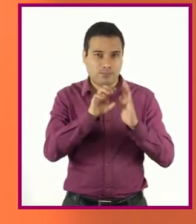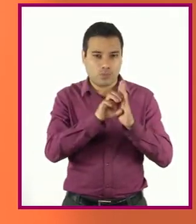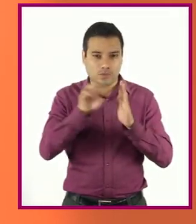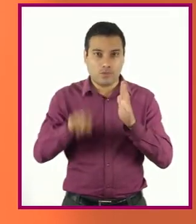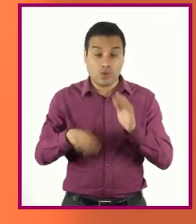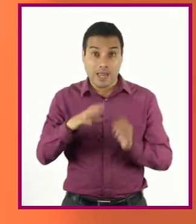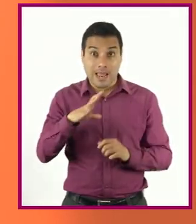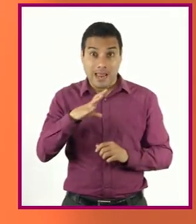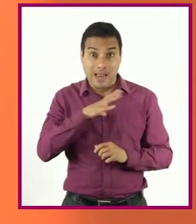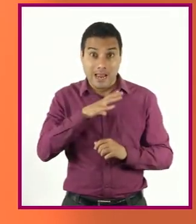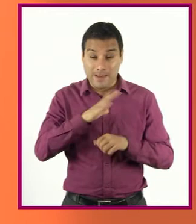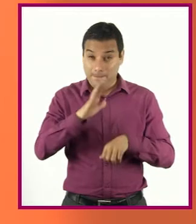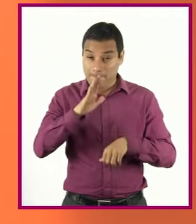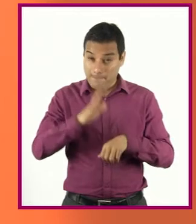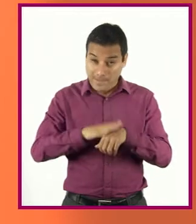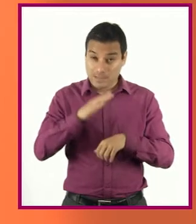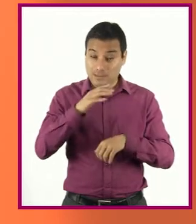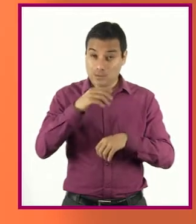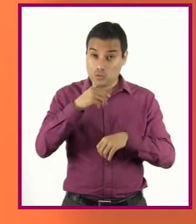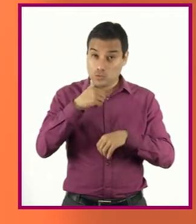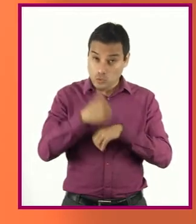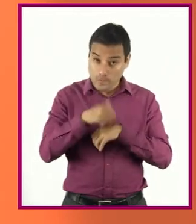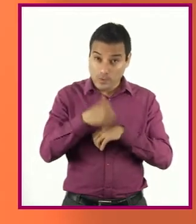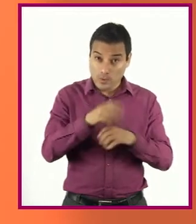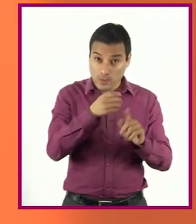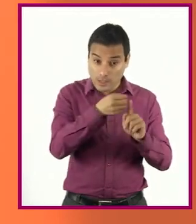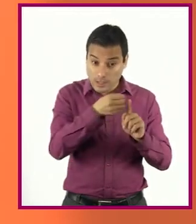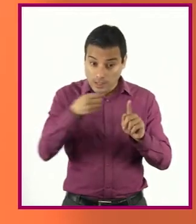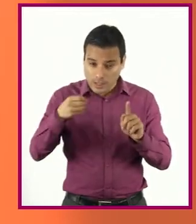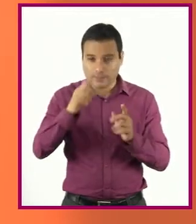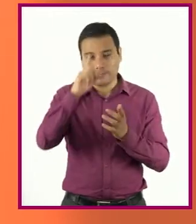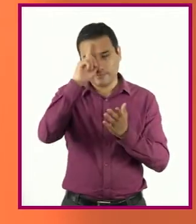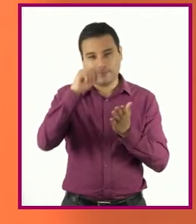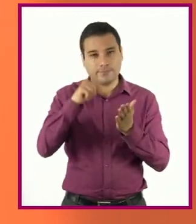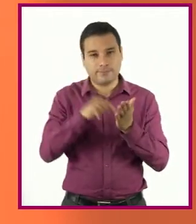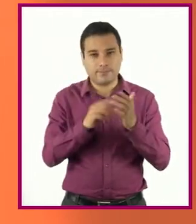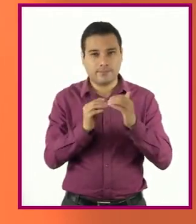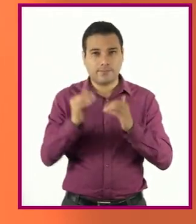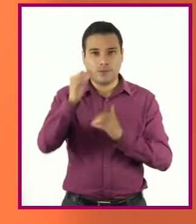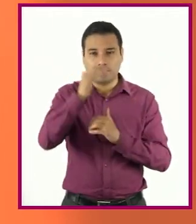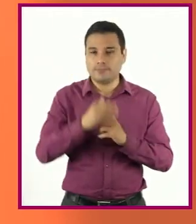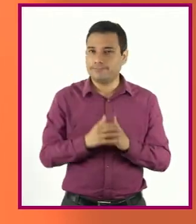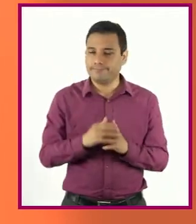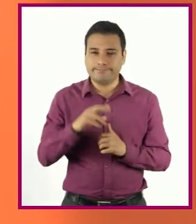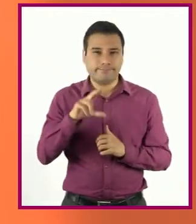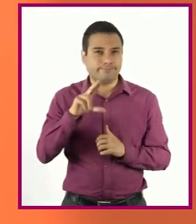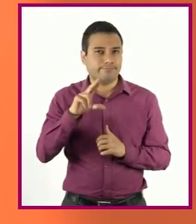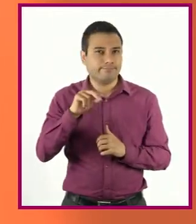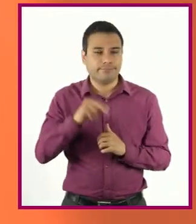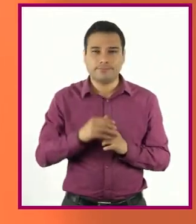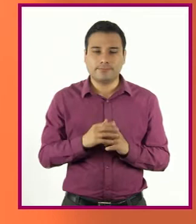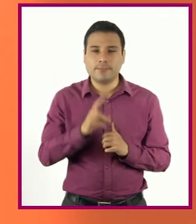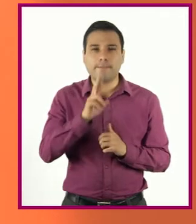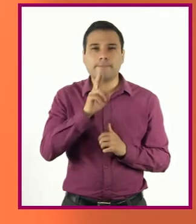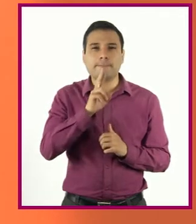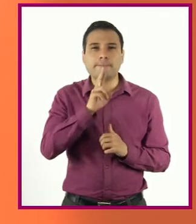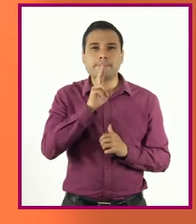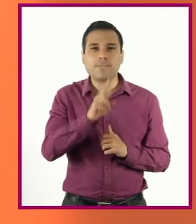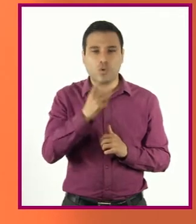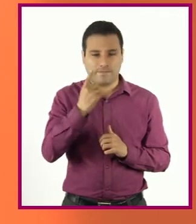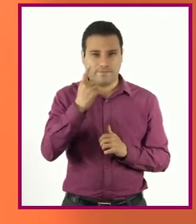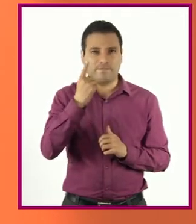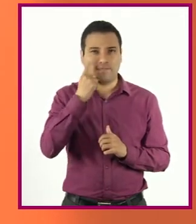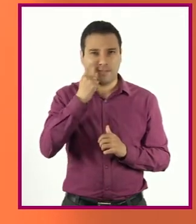cifras indica mayor valor. Así, para evitar este error, se pueden expresar ambas cantidades en